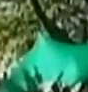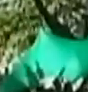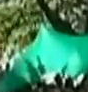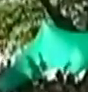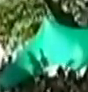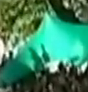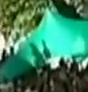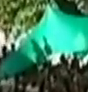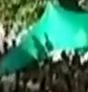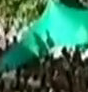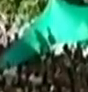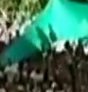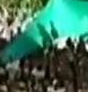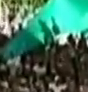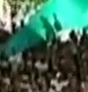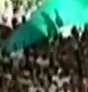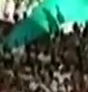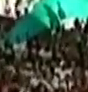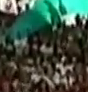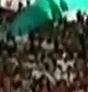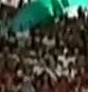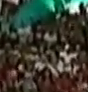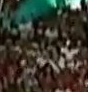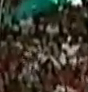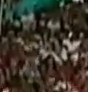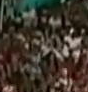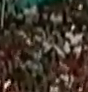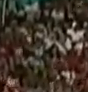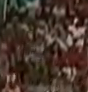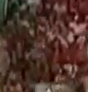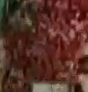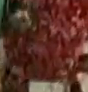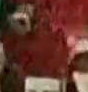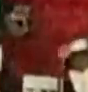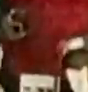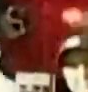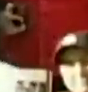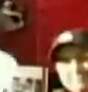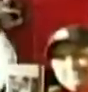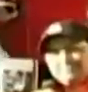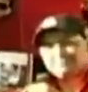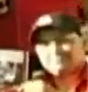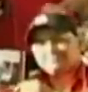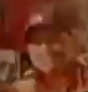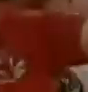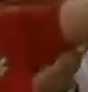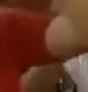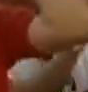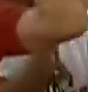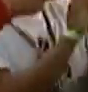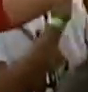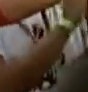independiente y feliz! ¡Que vivan los pueblos del mundo por siempre!